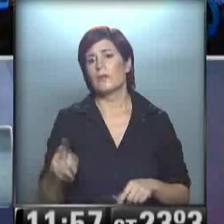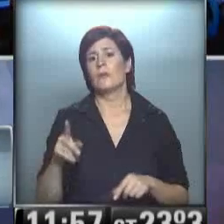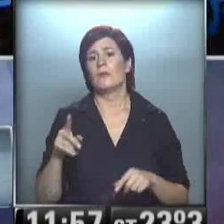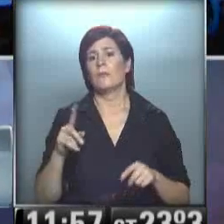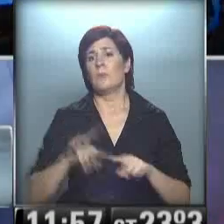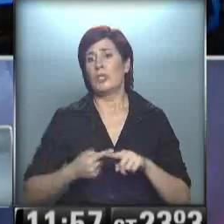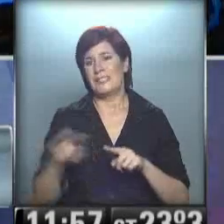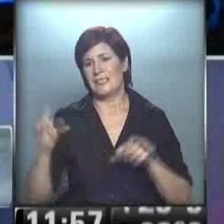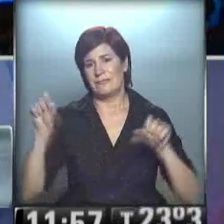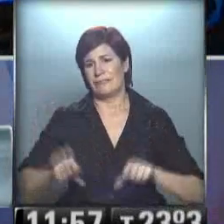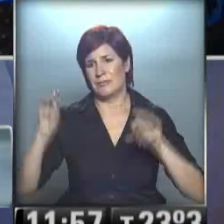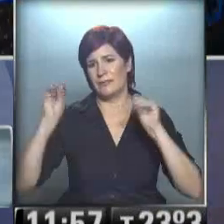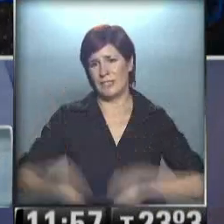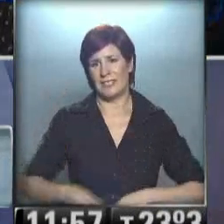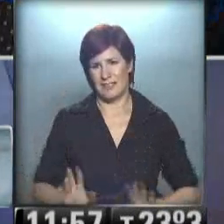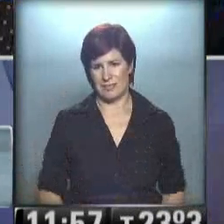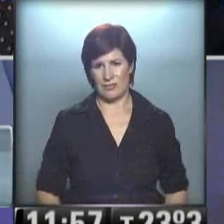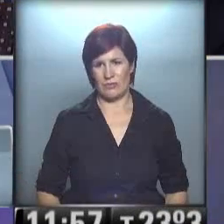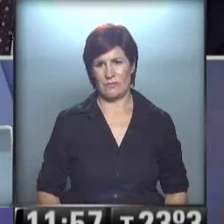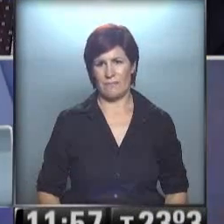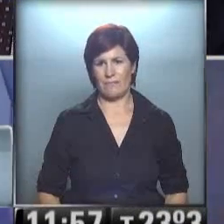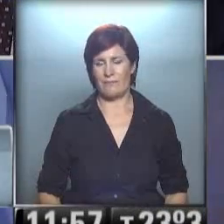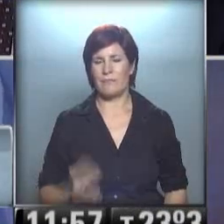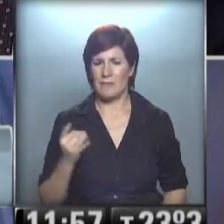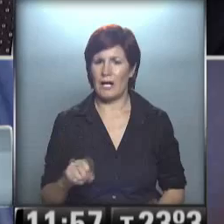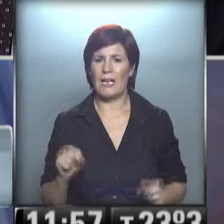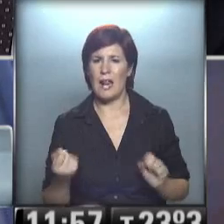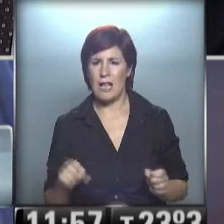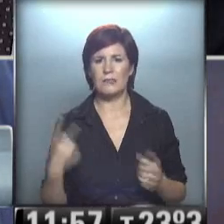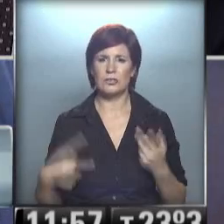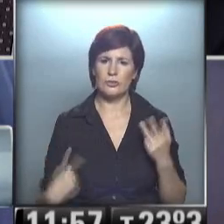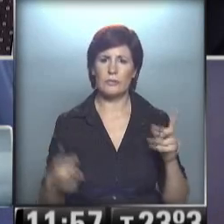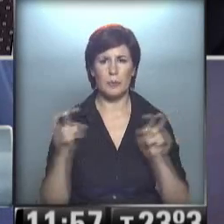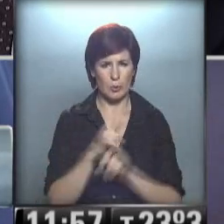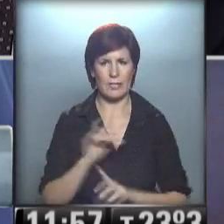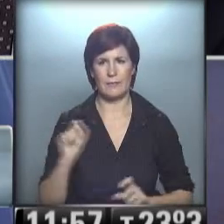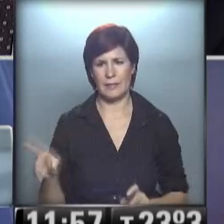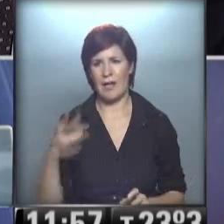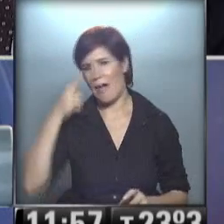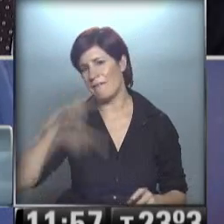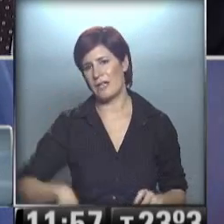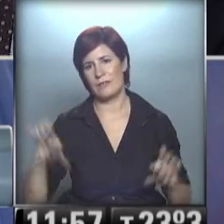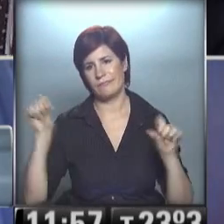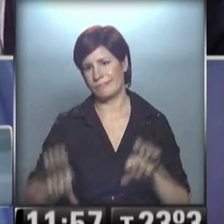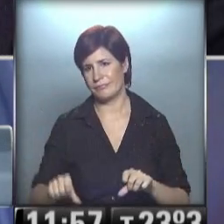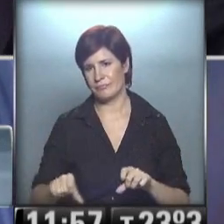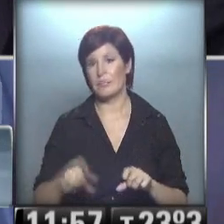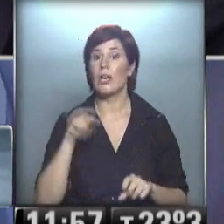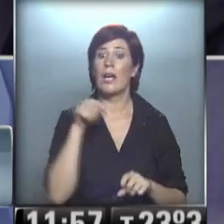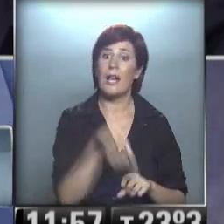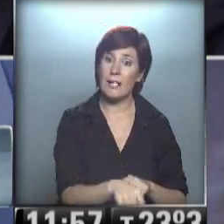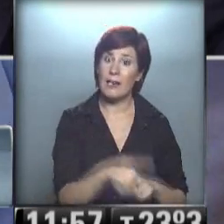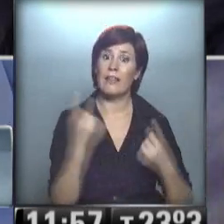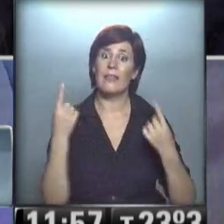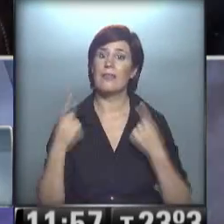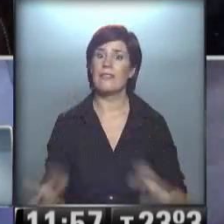resultados, que acumularon tensiones muy fuertes y que finalmente no pudieron ser manejadas. Y en este sentido yo